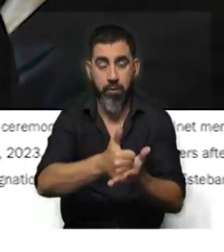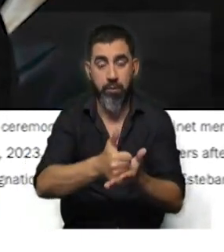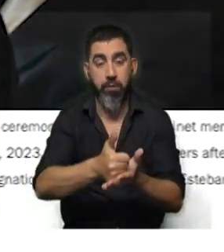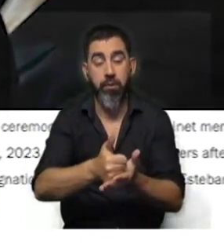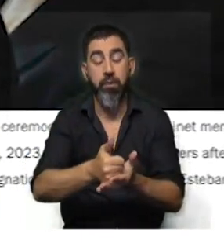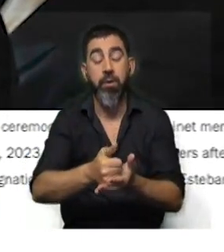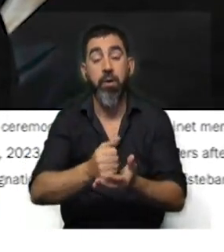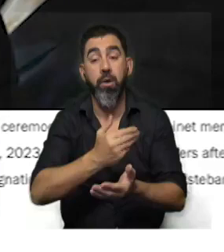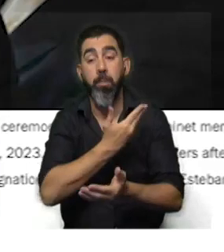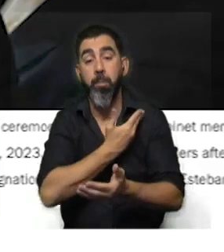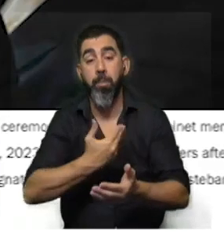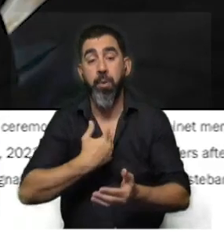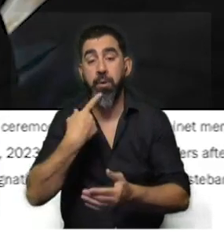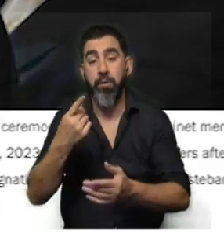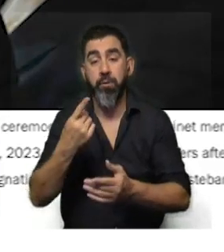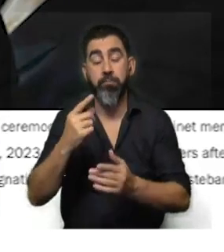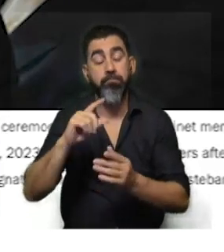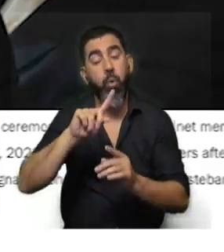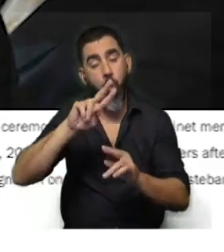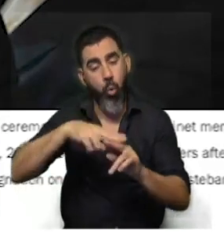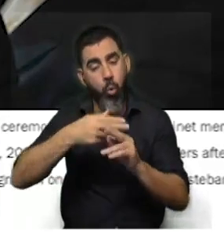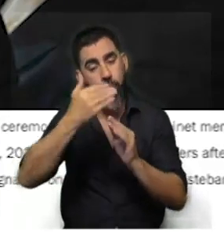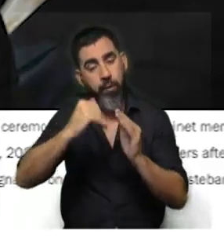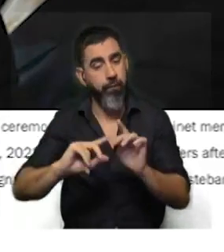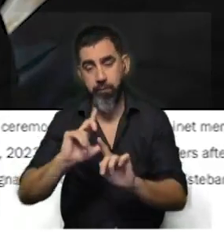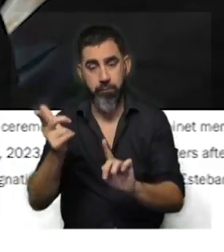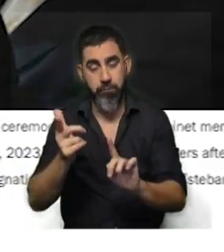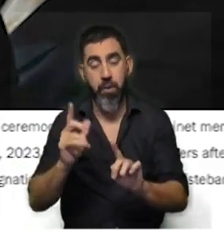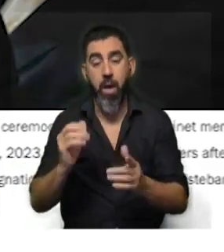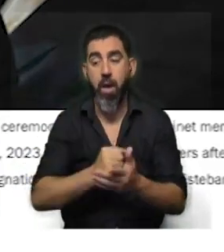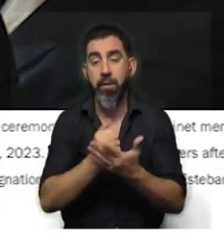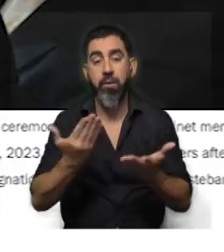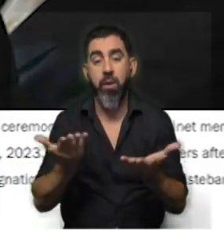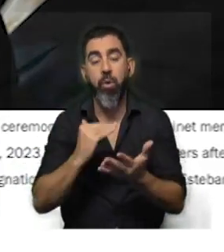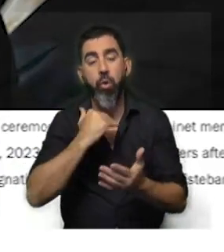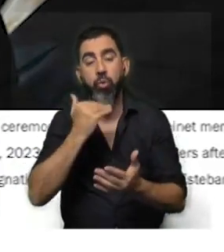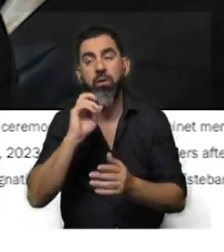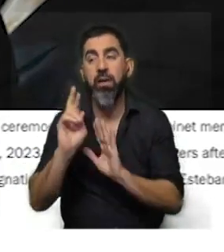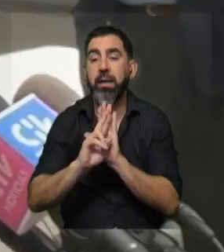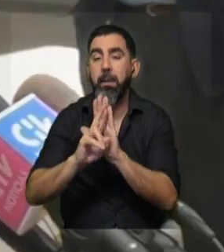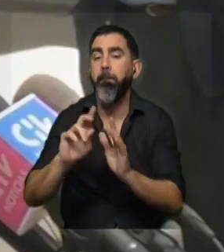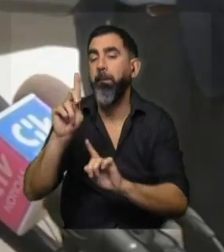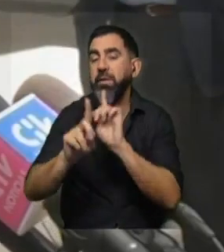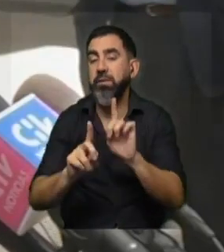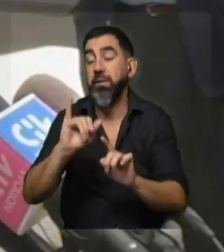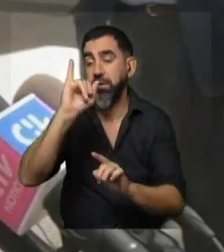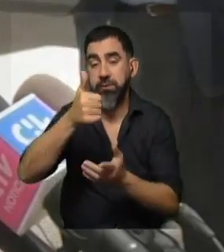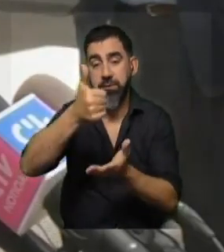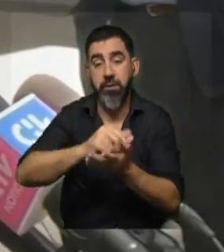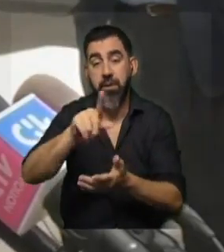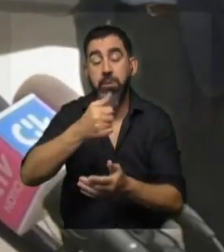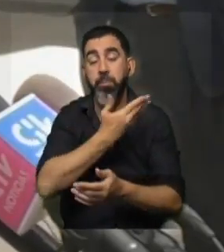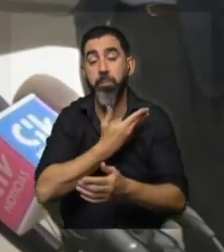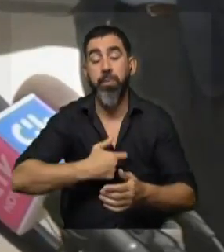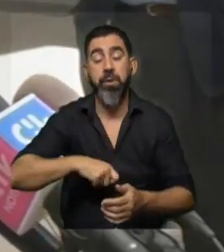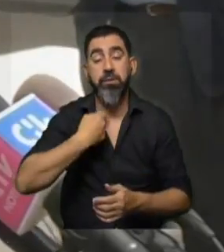administración borique Ya lo cuenta como una baja más Aunque hasta el momento no trascendió si estará representado si estará presente el